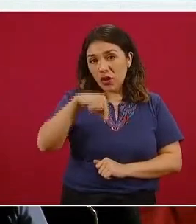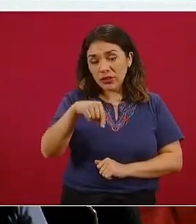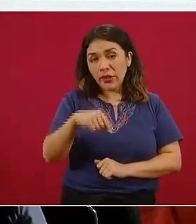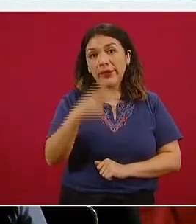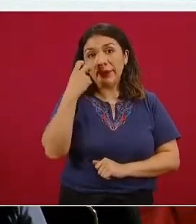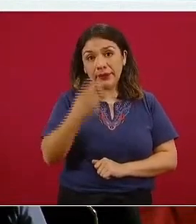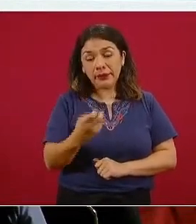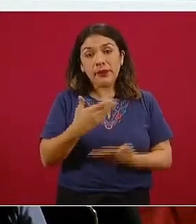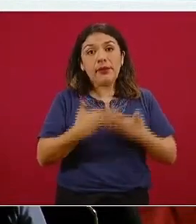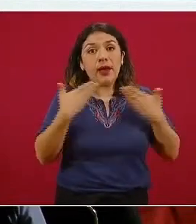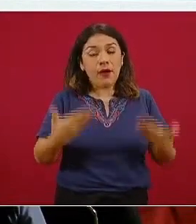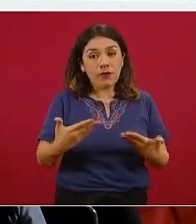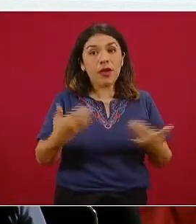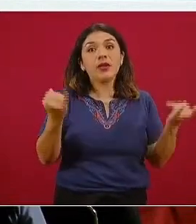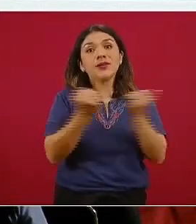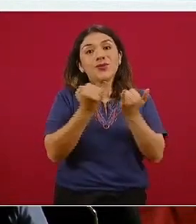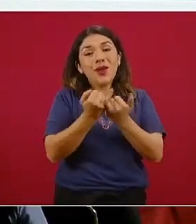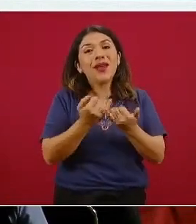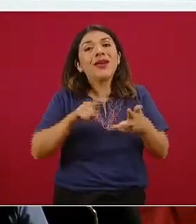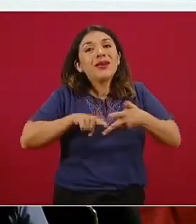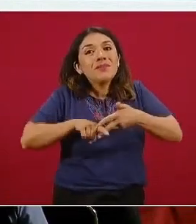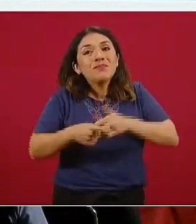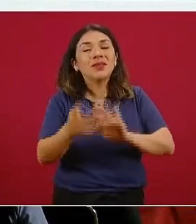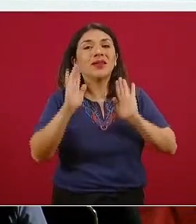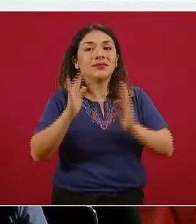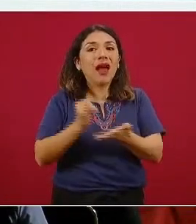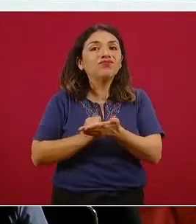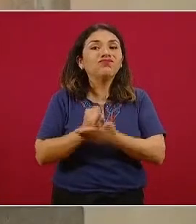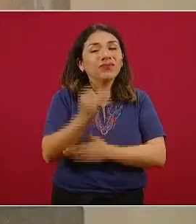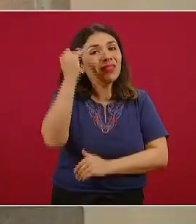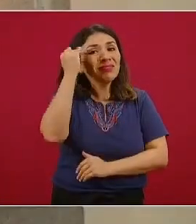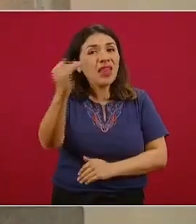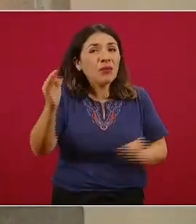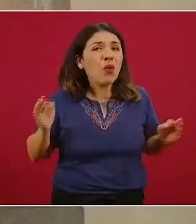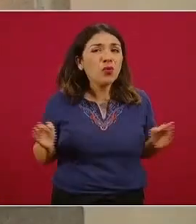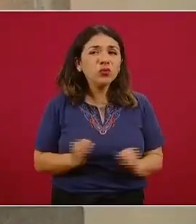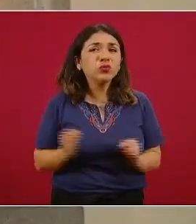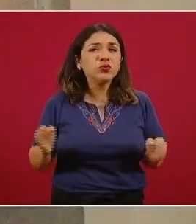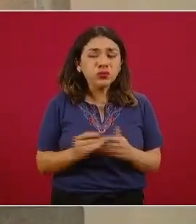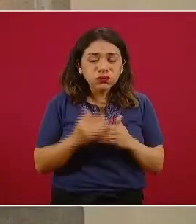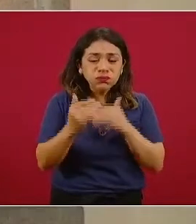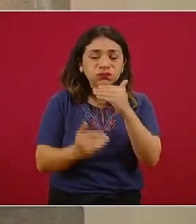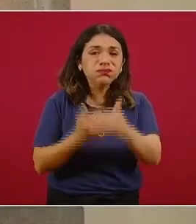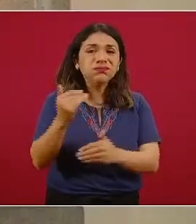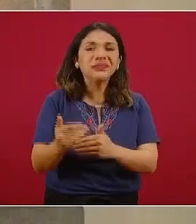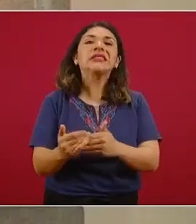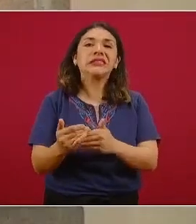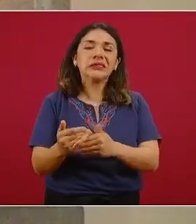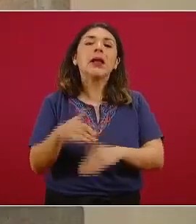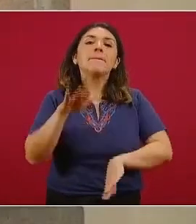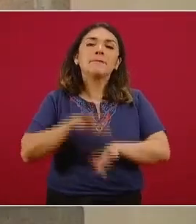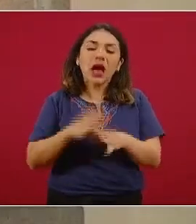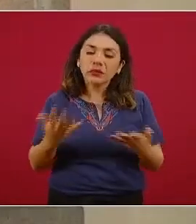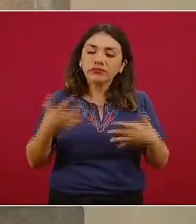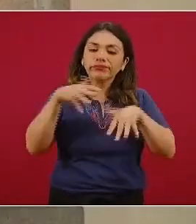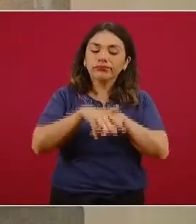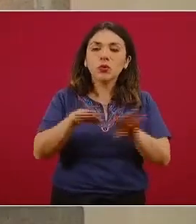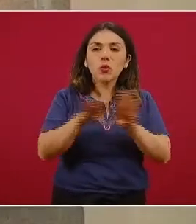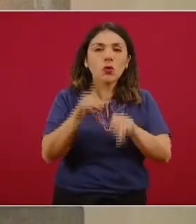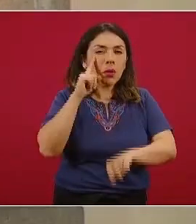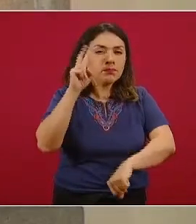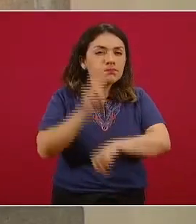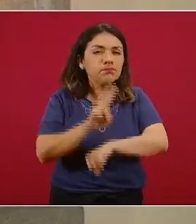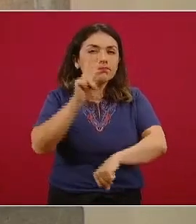Entonces, dado que estamos ahora también entrando, o entramos desde ayer a la temporada invernal, vamos a reintegrar este enfoque de